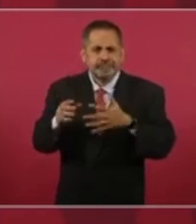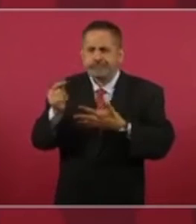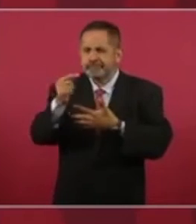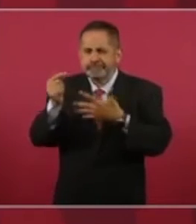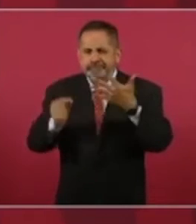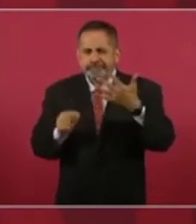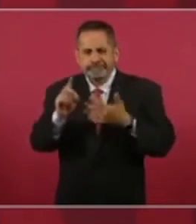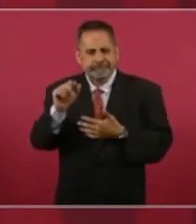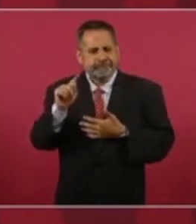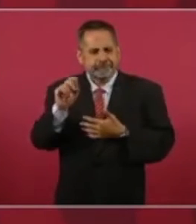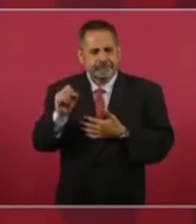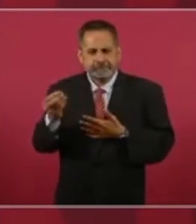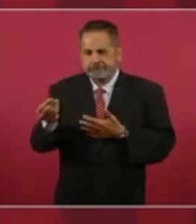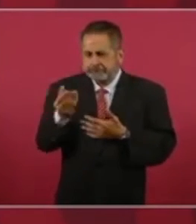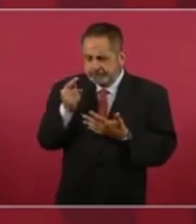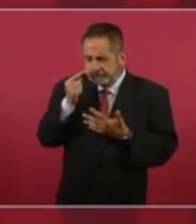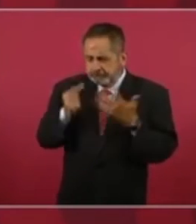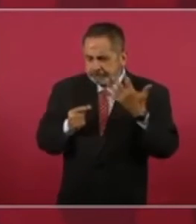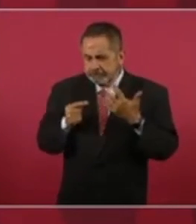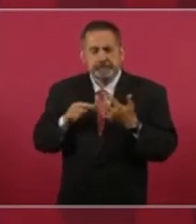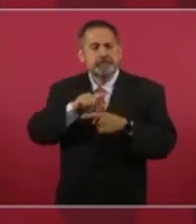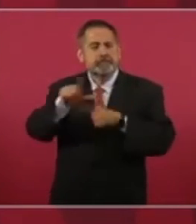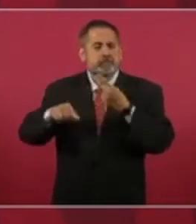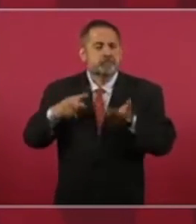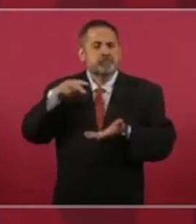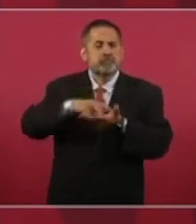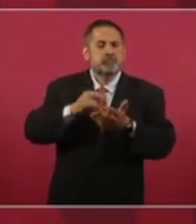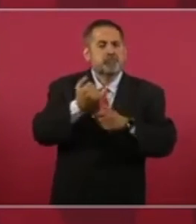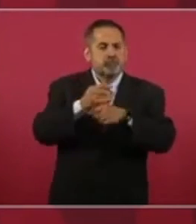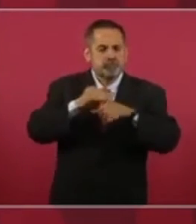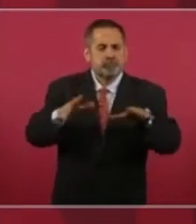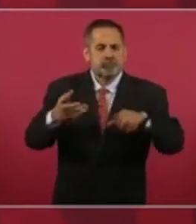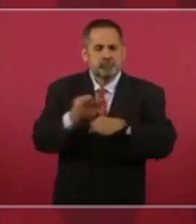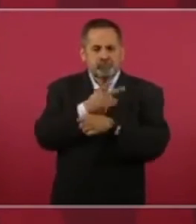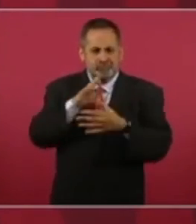elementos y nos dé un informe más completo.